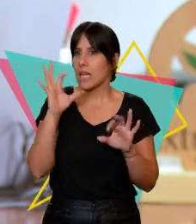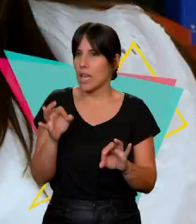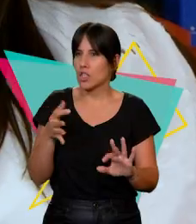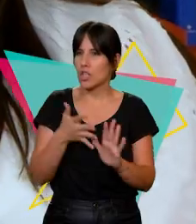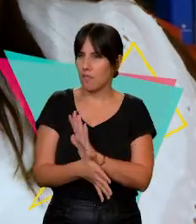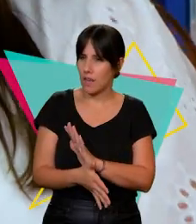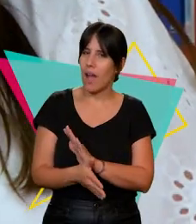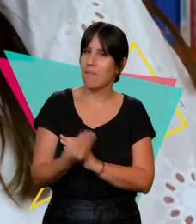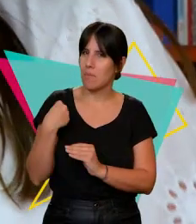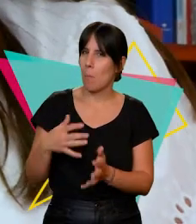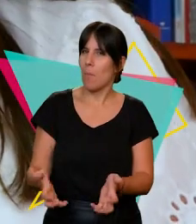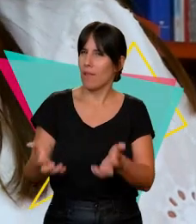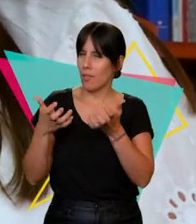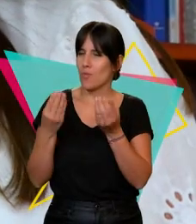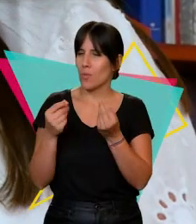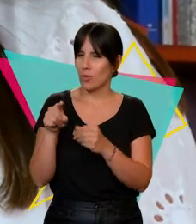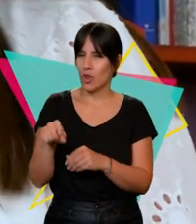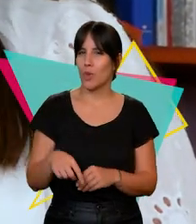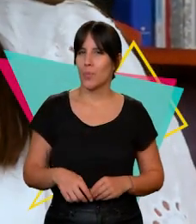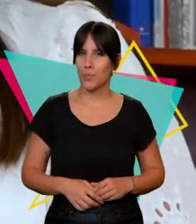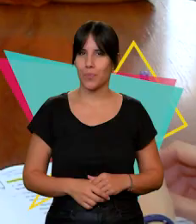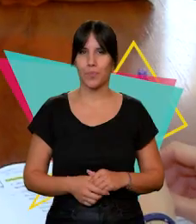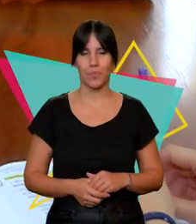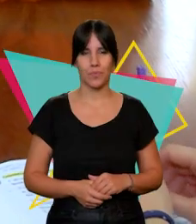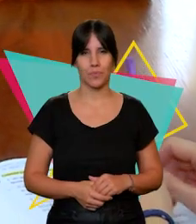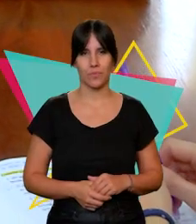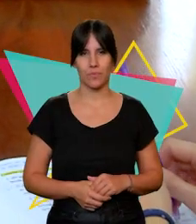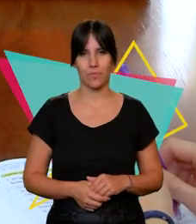sido beneficioso para él en muchos sentidos.